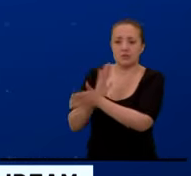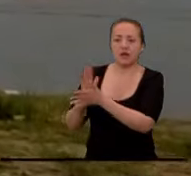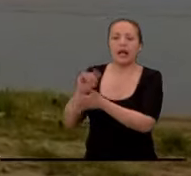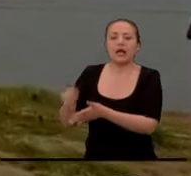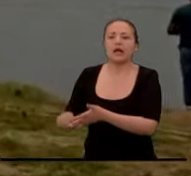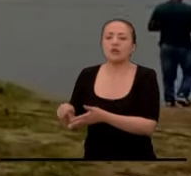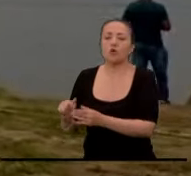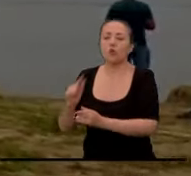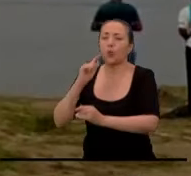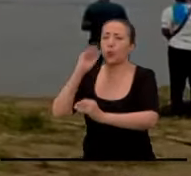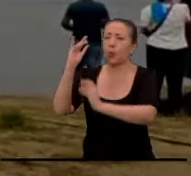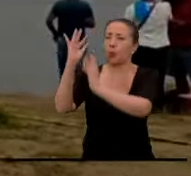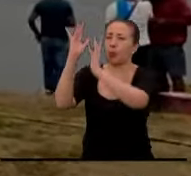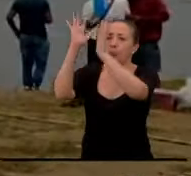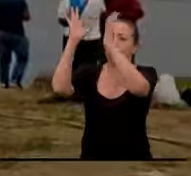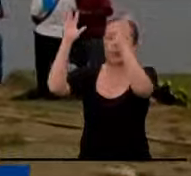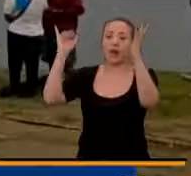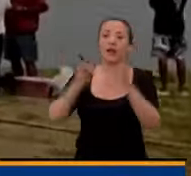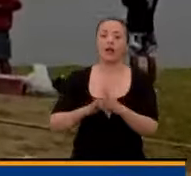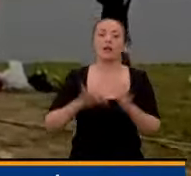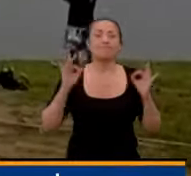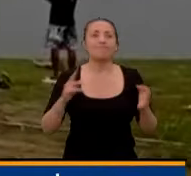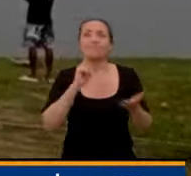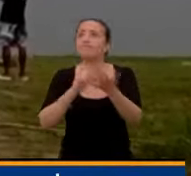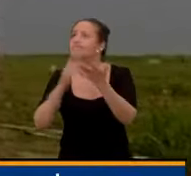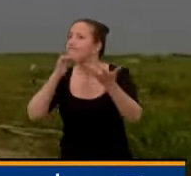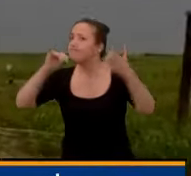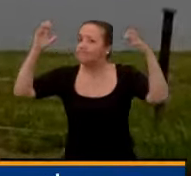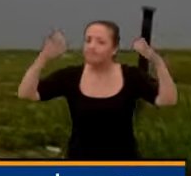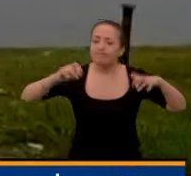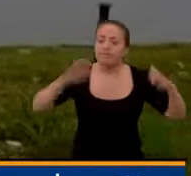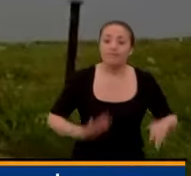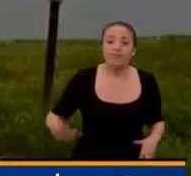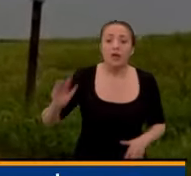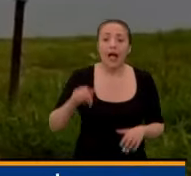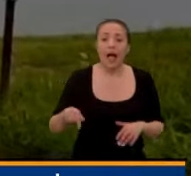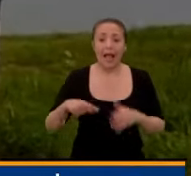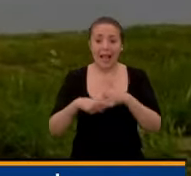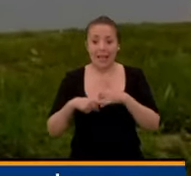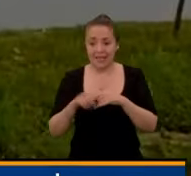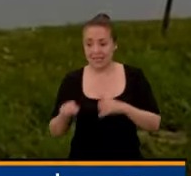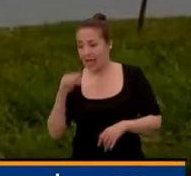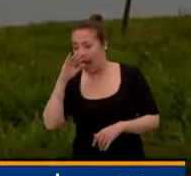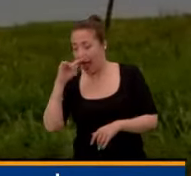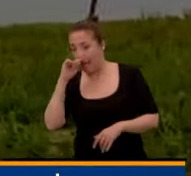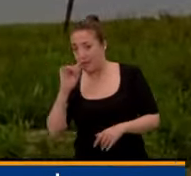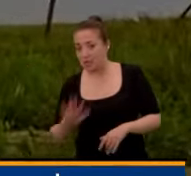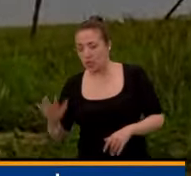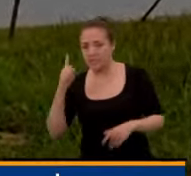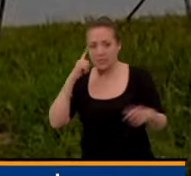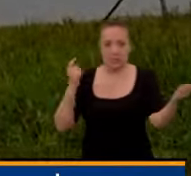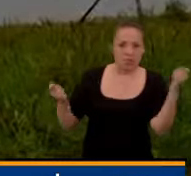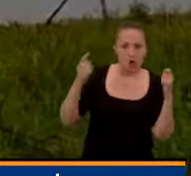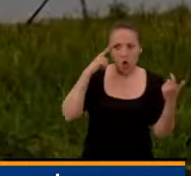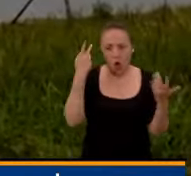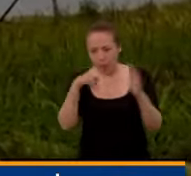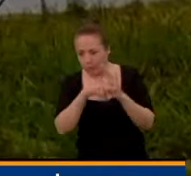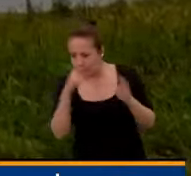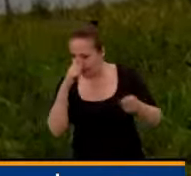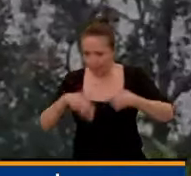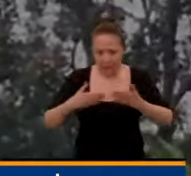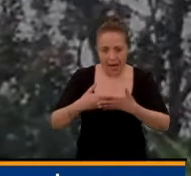humo. Mientras las lluvias se niegan a aparecer, en el departamento ya se están tomando medidas para enfrentar la situación. Viendo